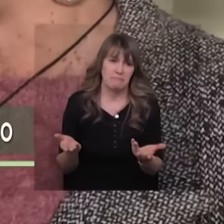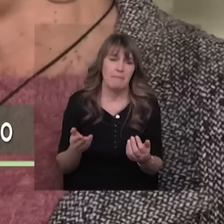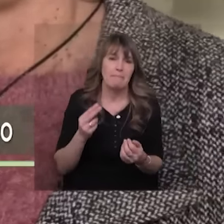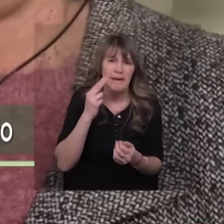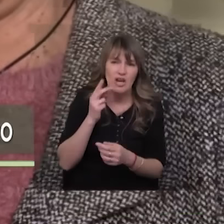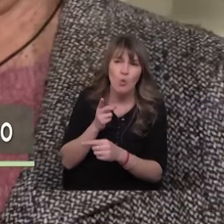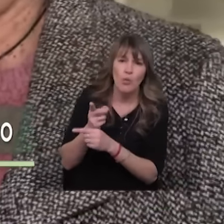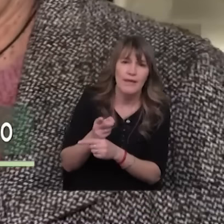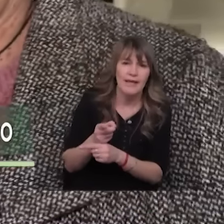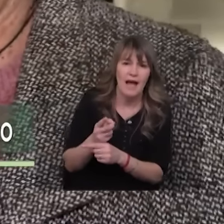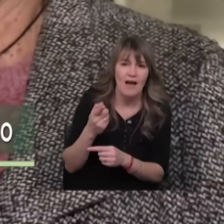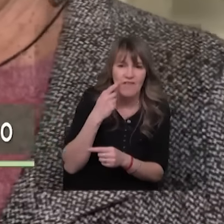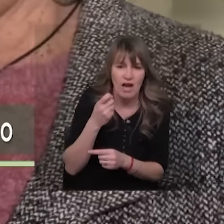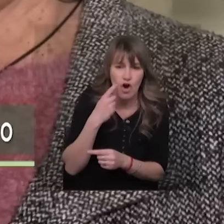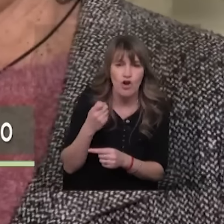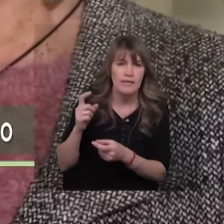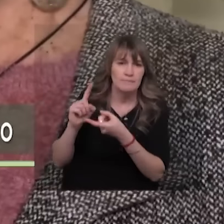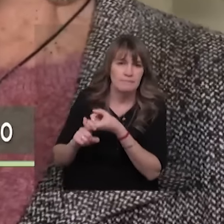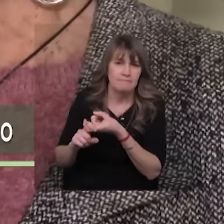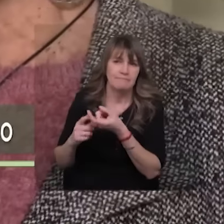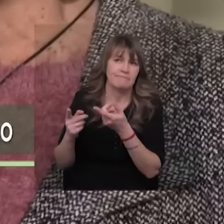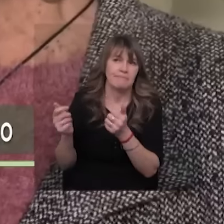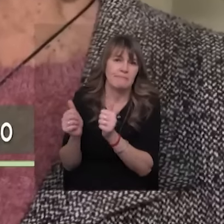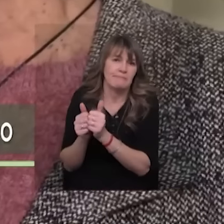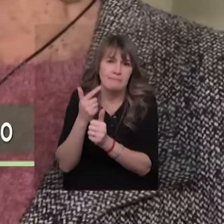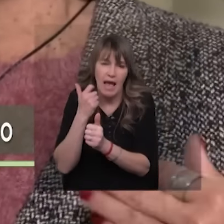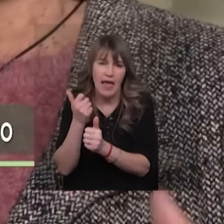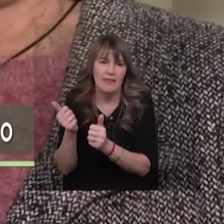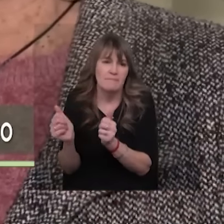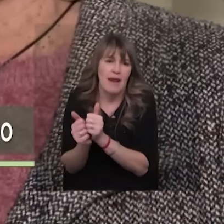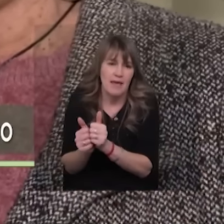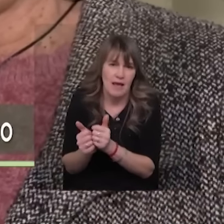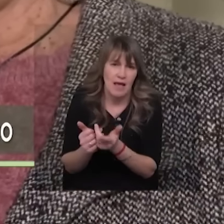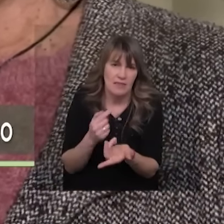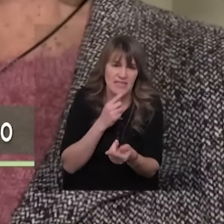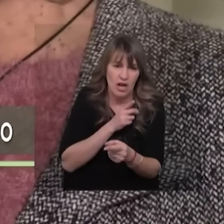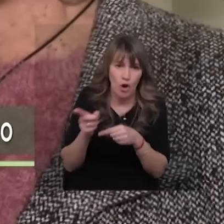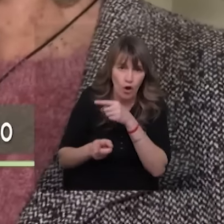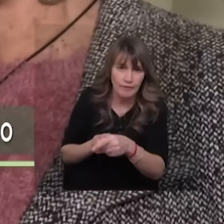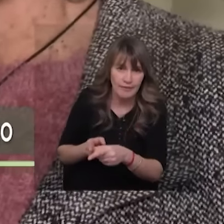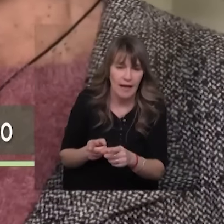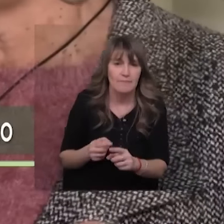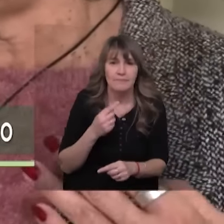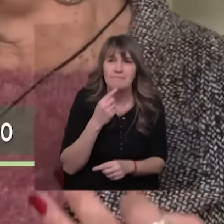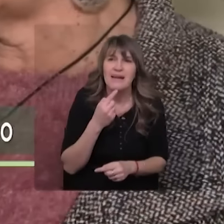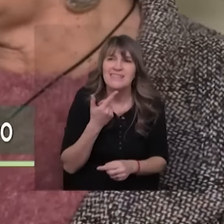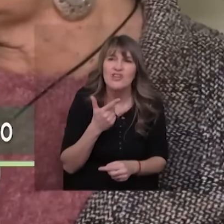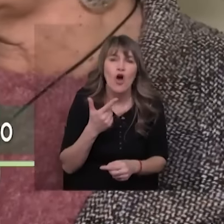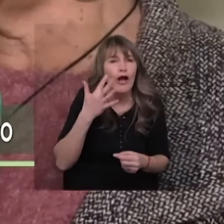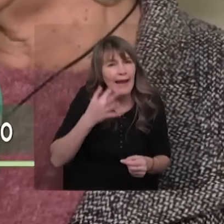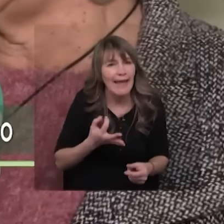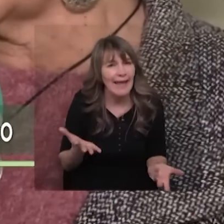a los varones parejas padres este y no obedece en ningún caso a un hecho